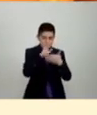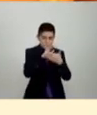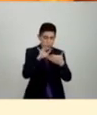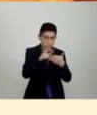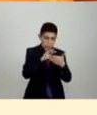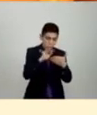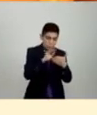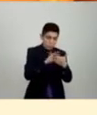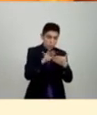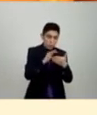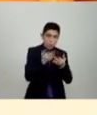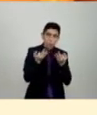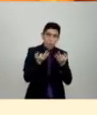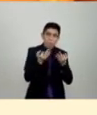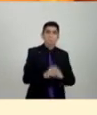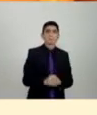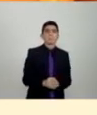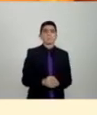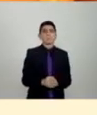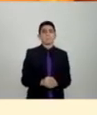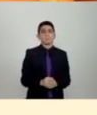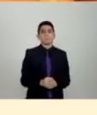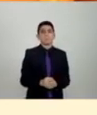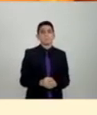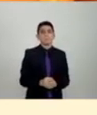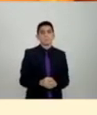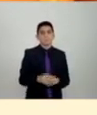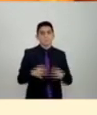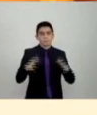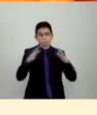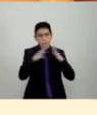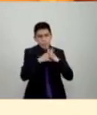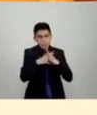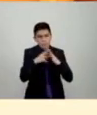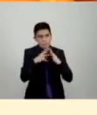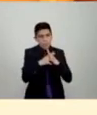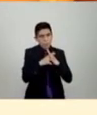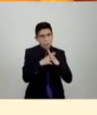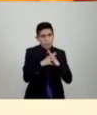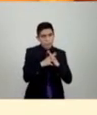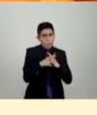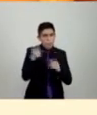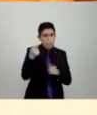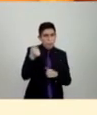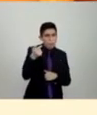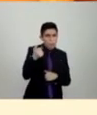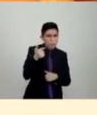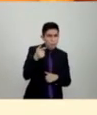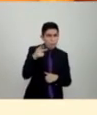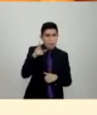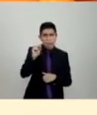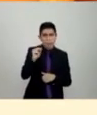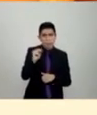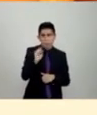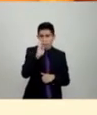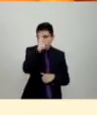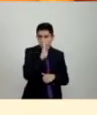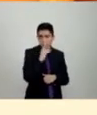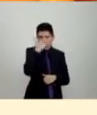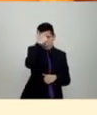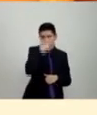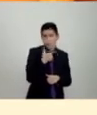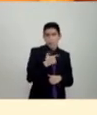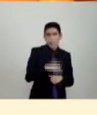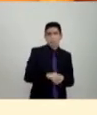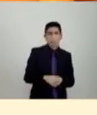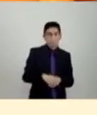sería la palabra. La batalla fue, léeme y no me vas a poder abandonar a mitad de la noche. Exactamente.